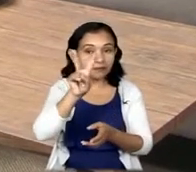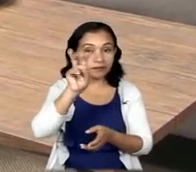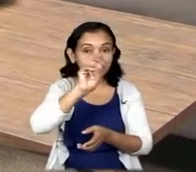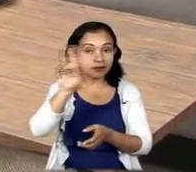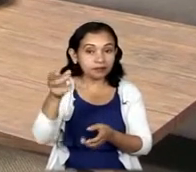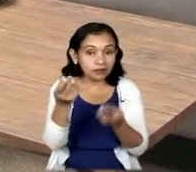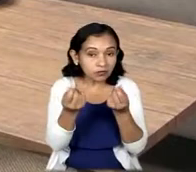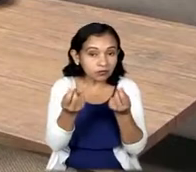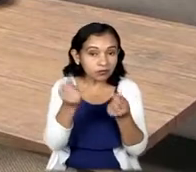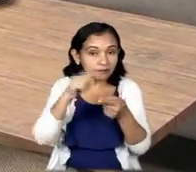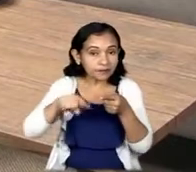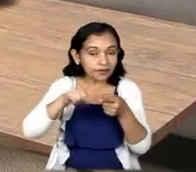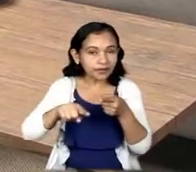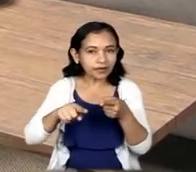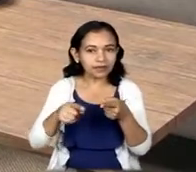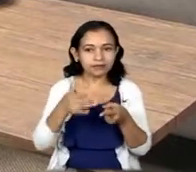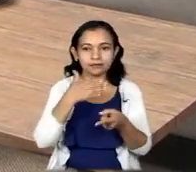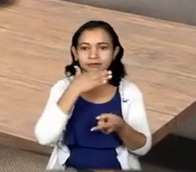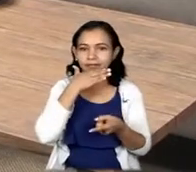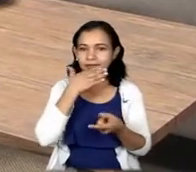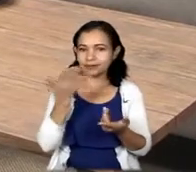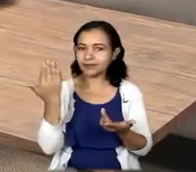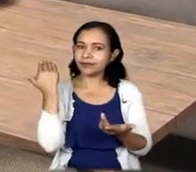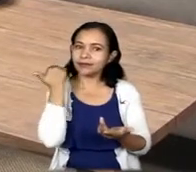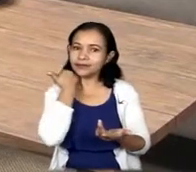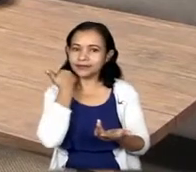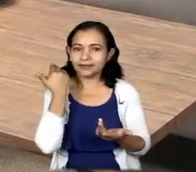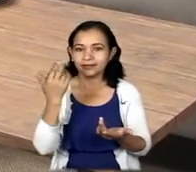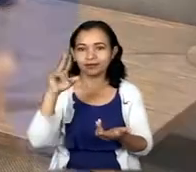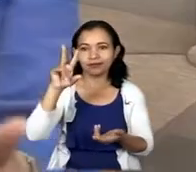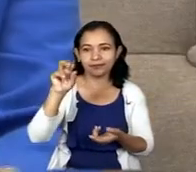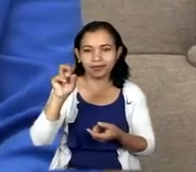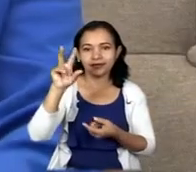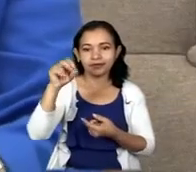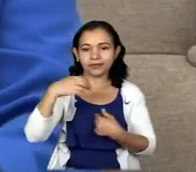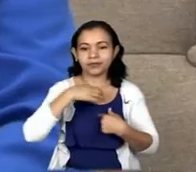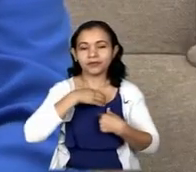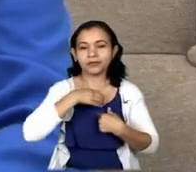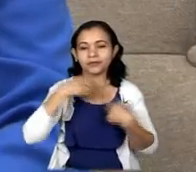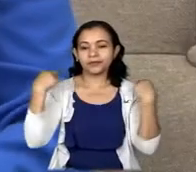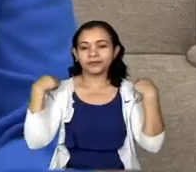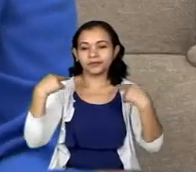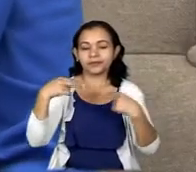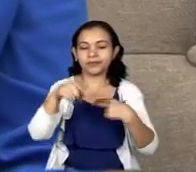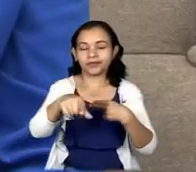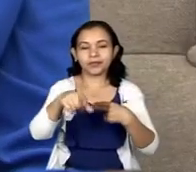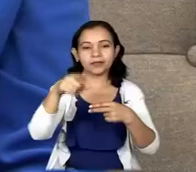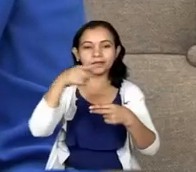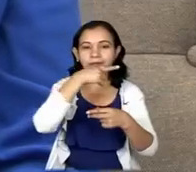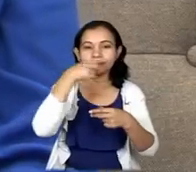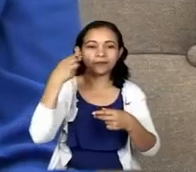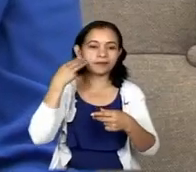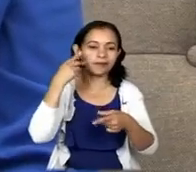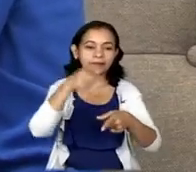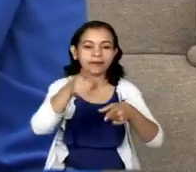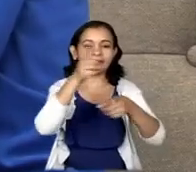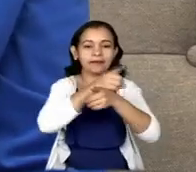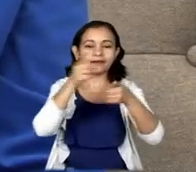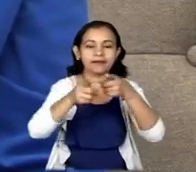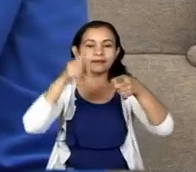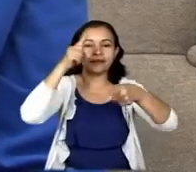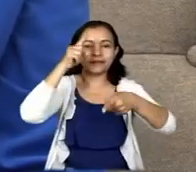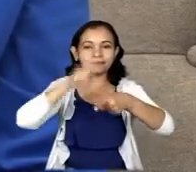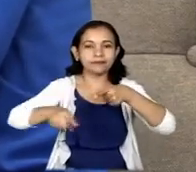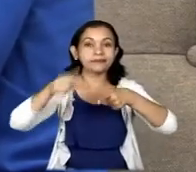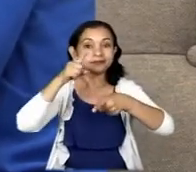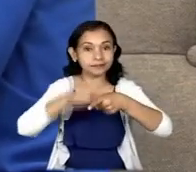20 Córdobas por el pago, el apoyo voluntario supuesto, pero que había que pagarlo. Bajo la ley de autonomía, no